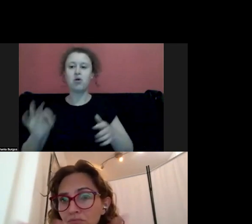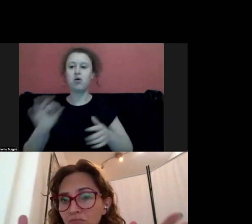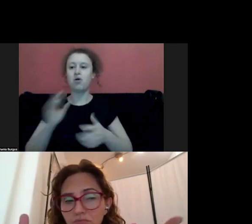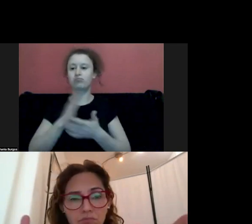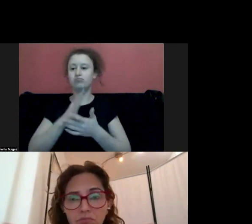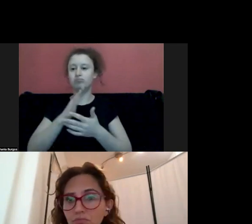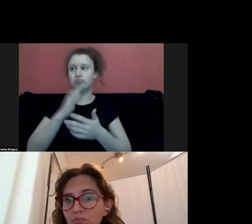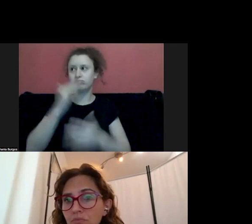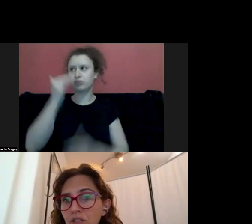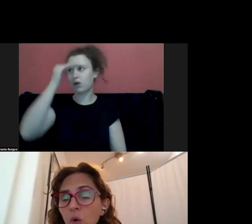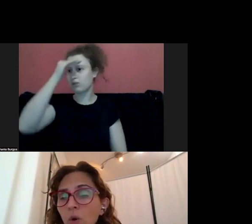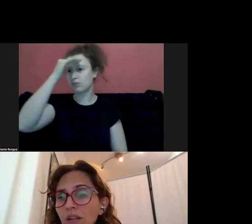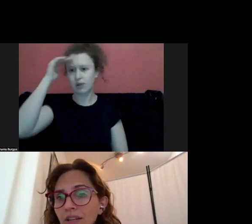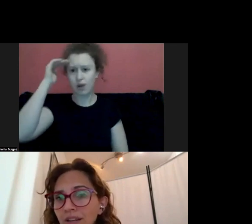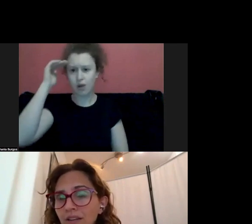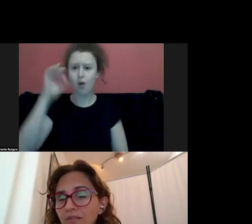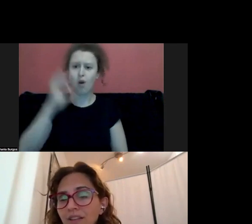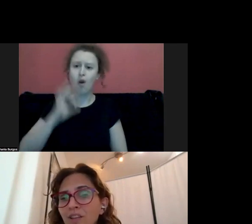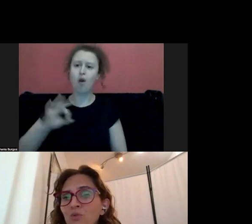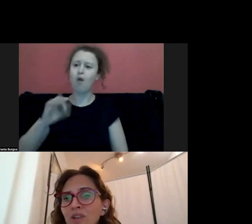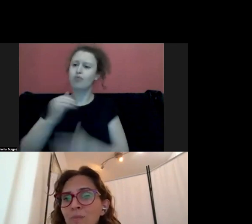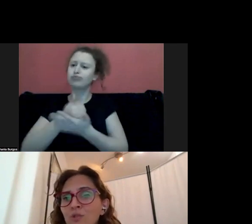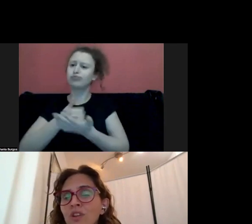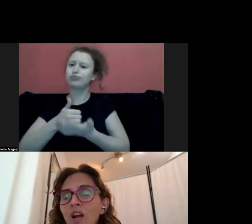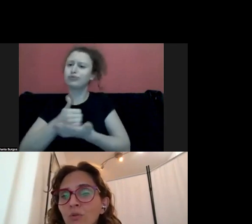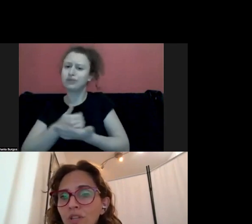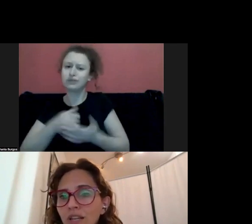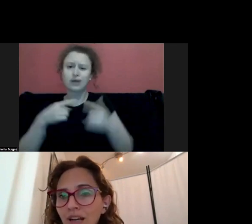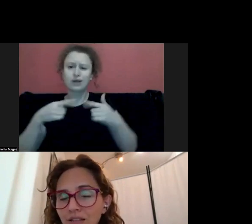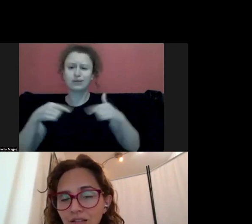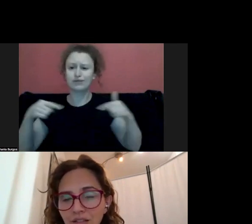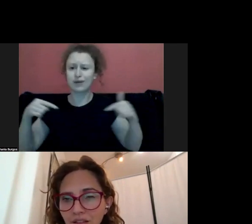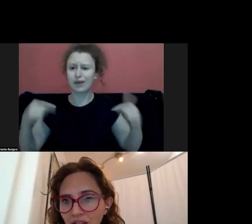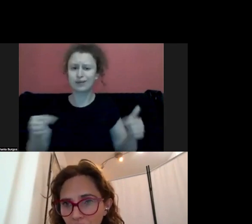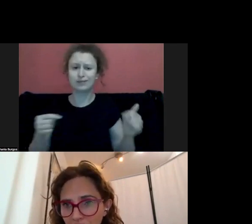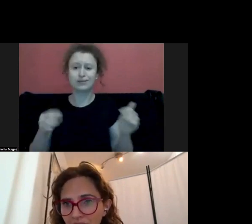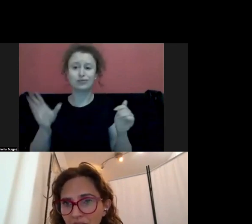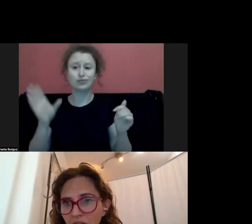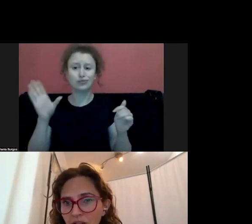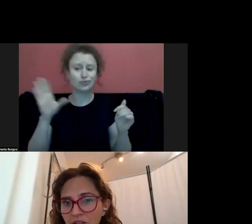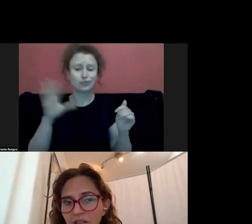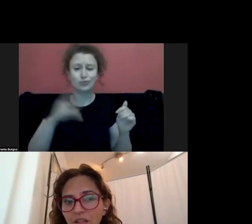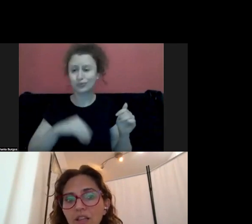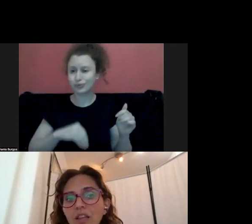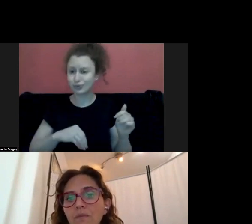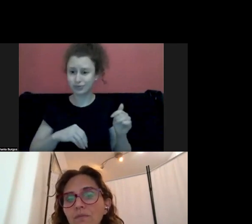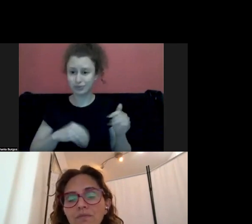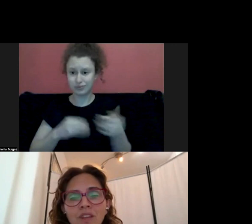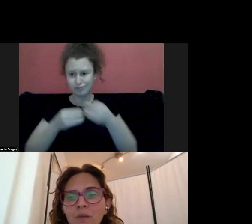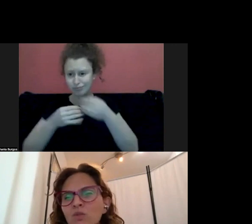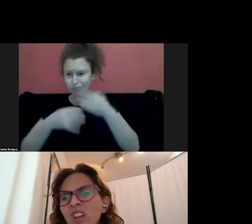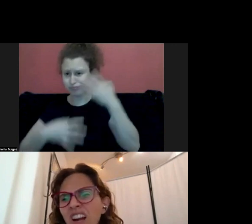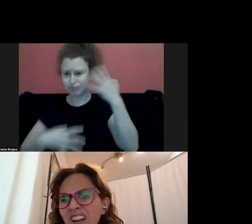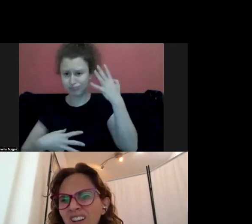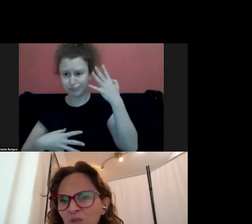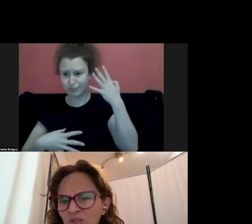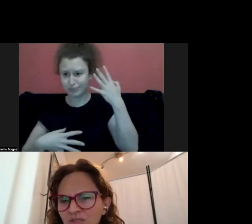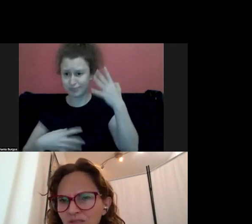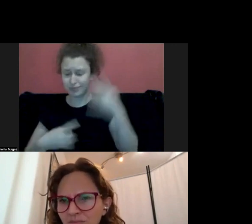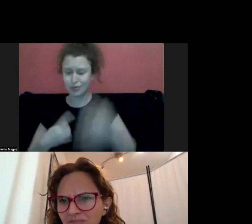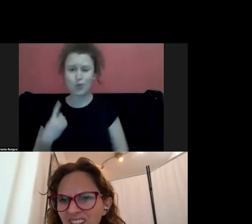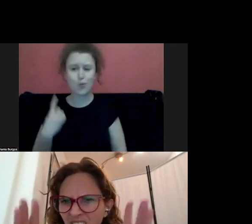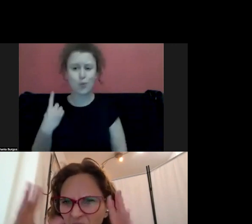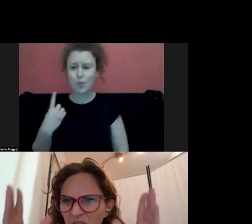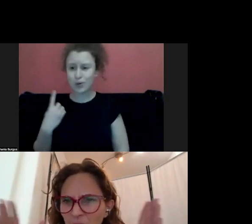vamos, es que cualquiera es una persona única e imprescindible. Debemos dejar